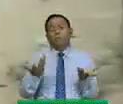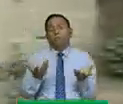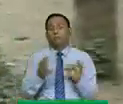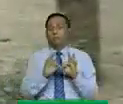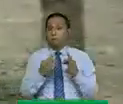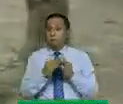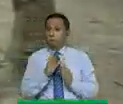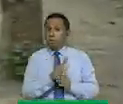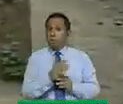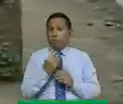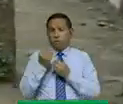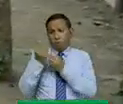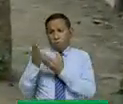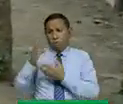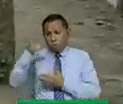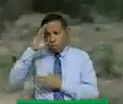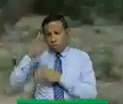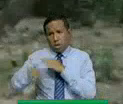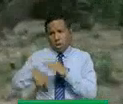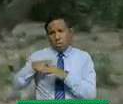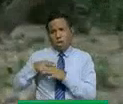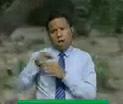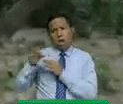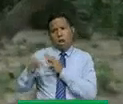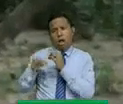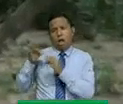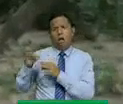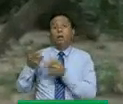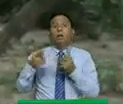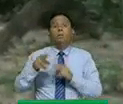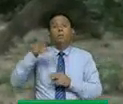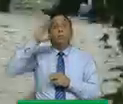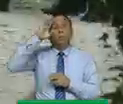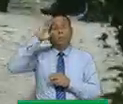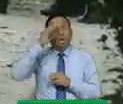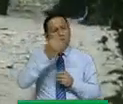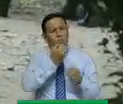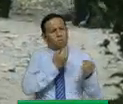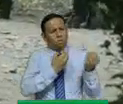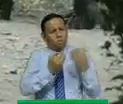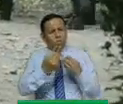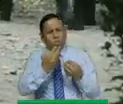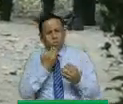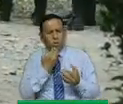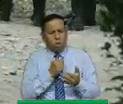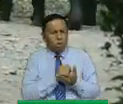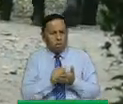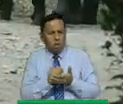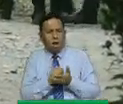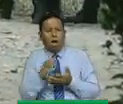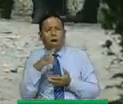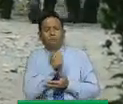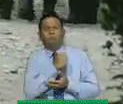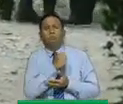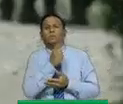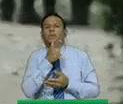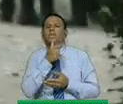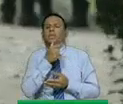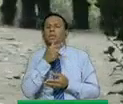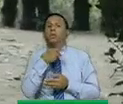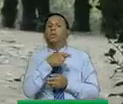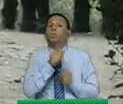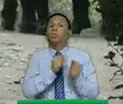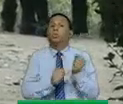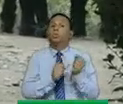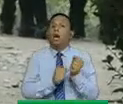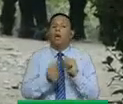Policía Nacional y asimismo obtuvieron otras versiones que abrieron una hipótesis en las investigaciones. Un hermano ha fallecido en las